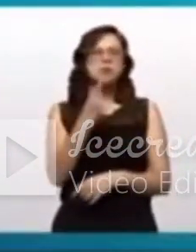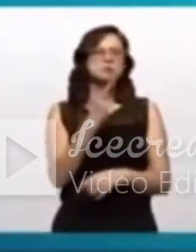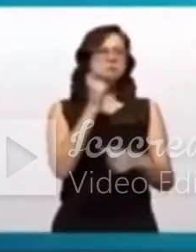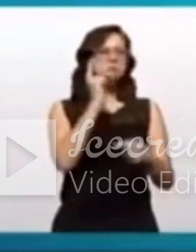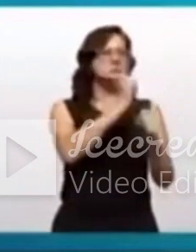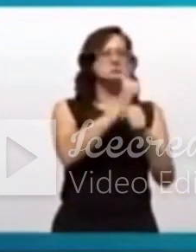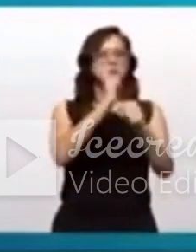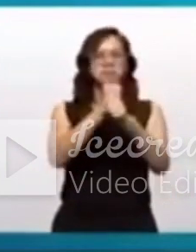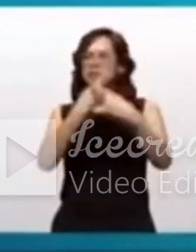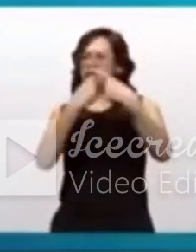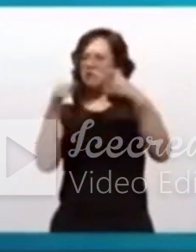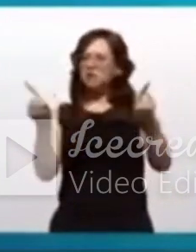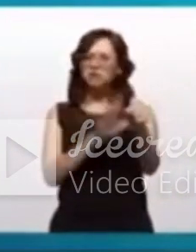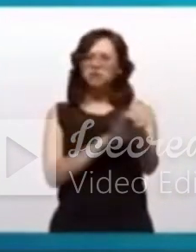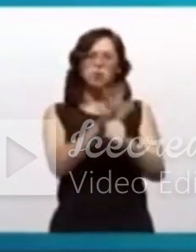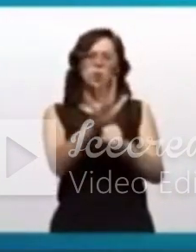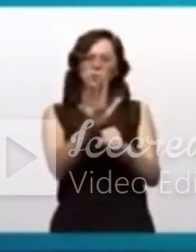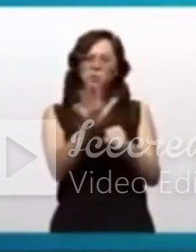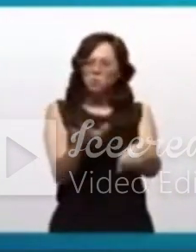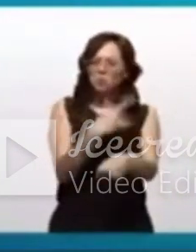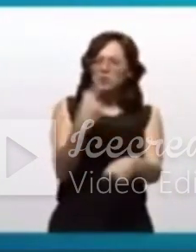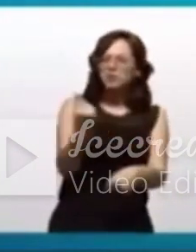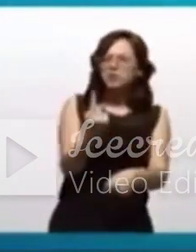reportajes? ¿A qué crees que se debe?